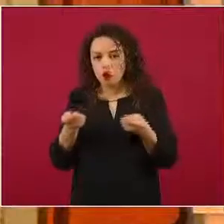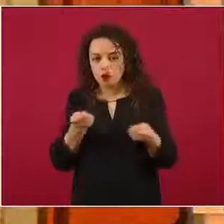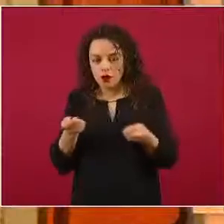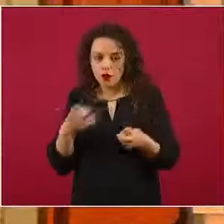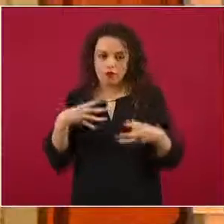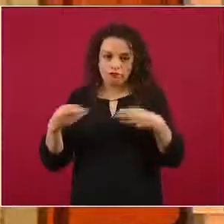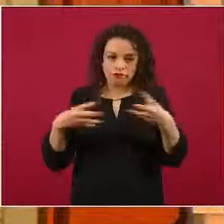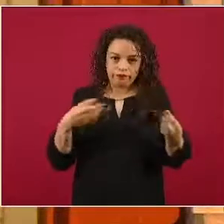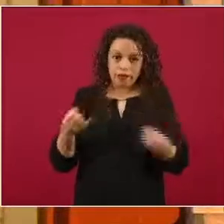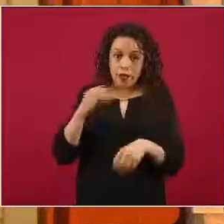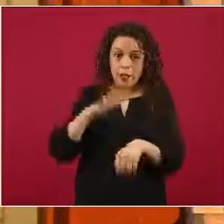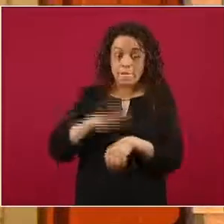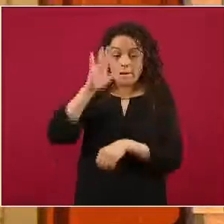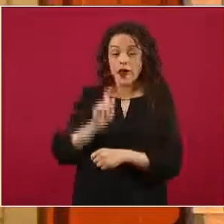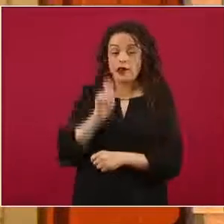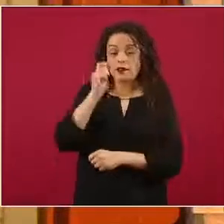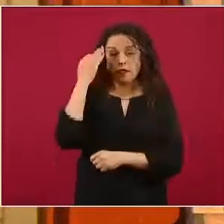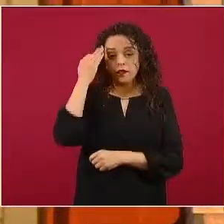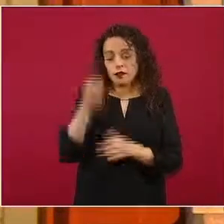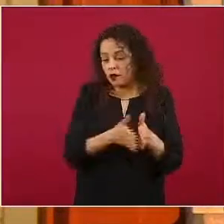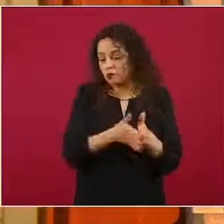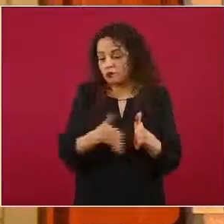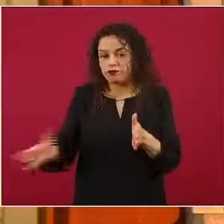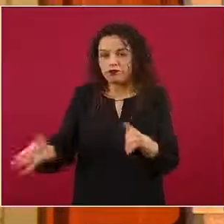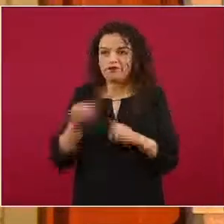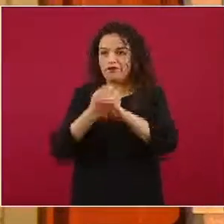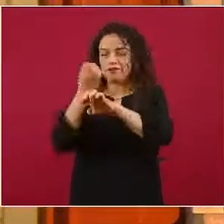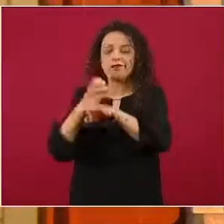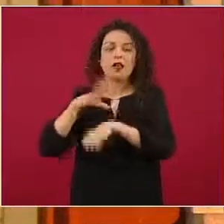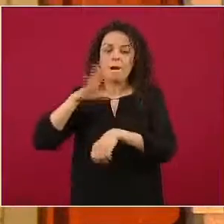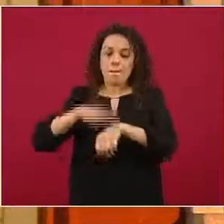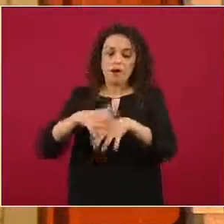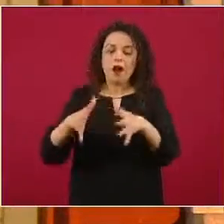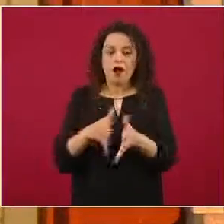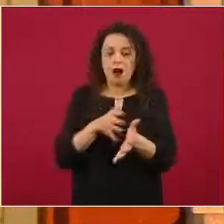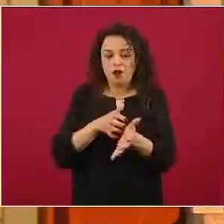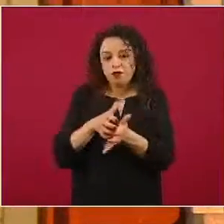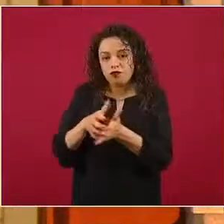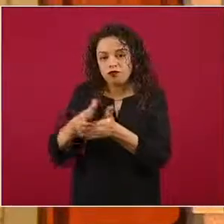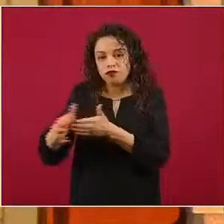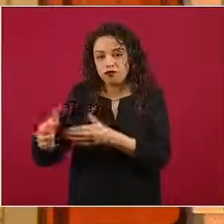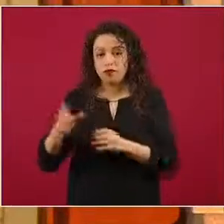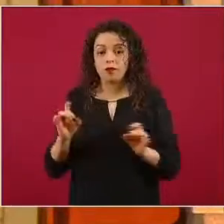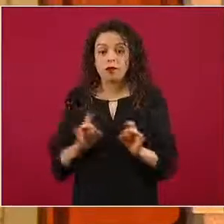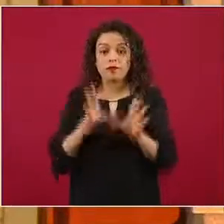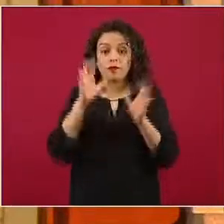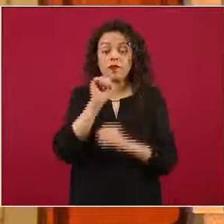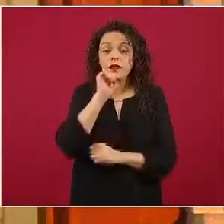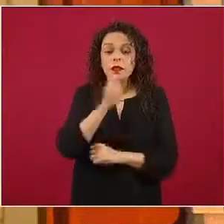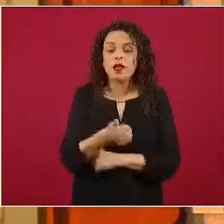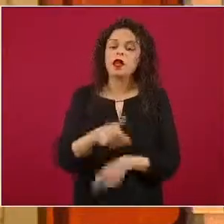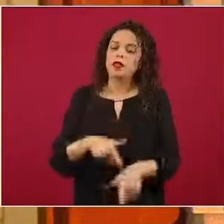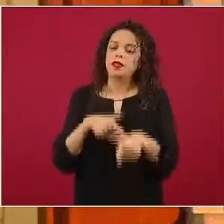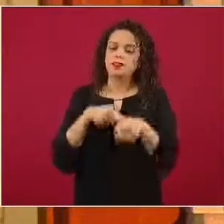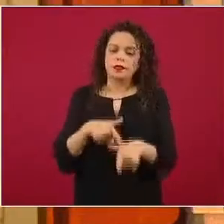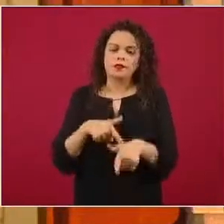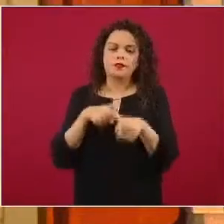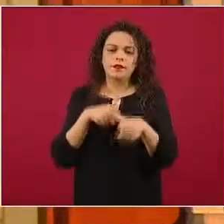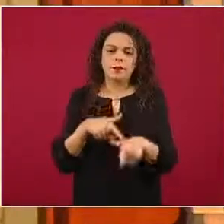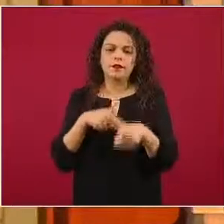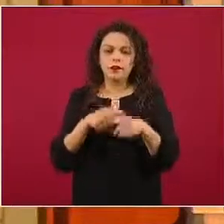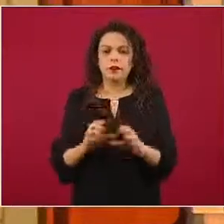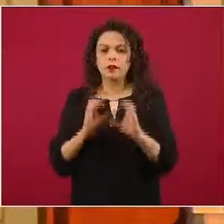que han tenido en las últimas semanas estos incrementos, y las que no, continuar aplicando las medidas para que